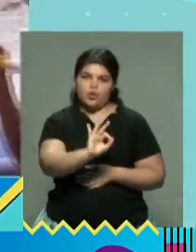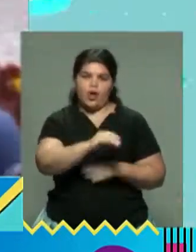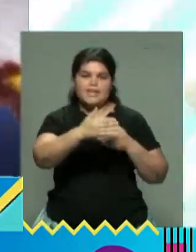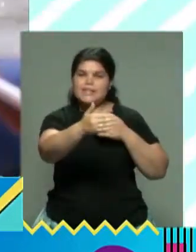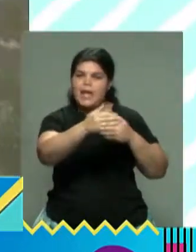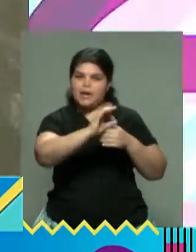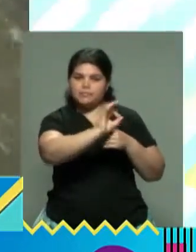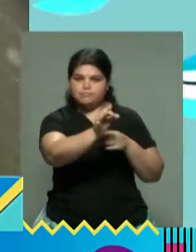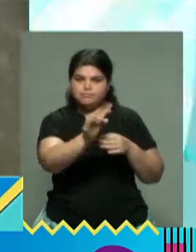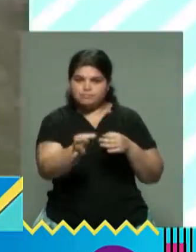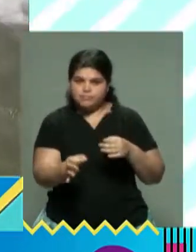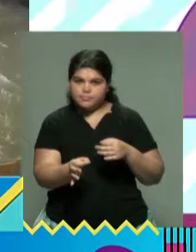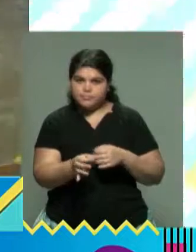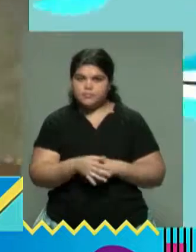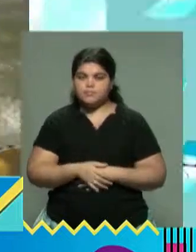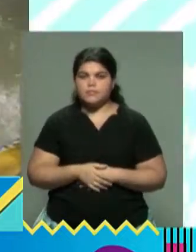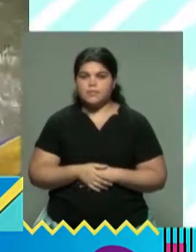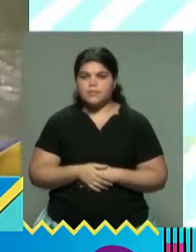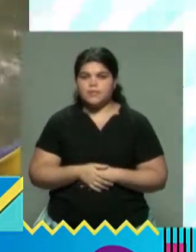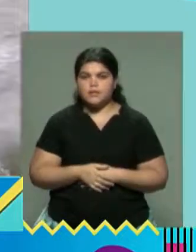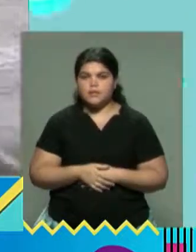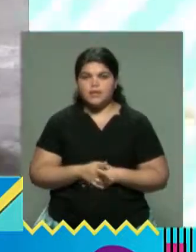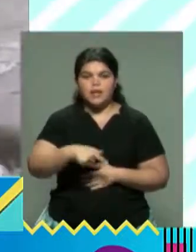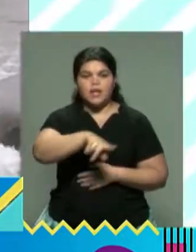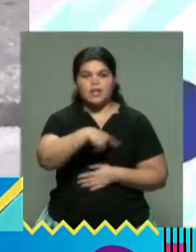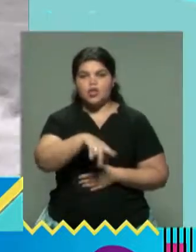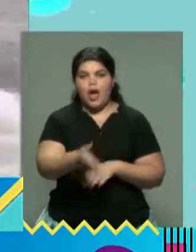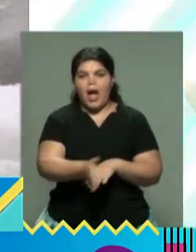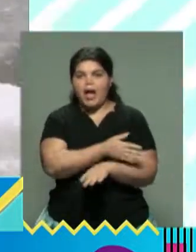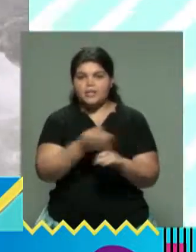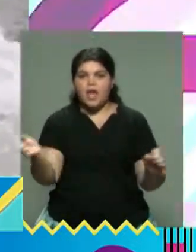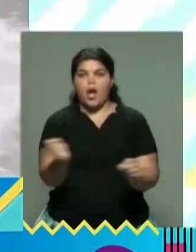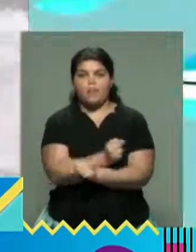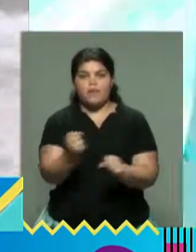inmediaciones, obviamente que tienen que contar con un permiso que